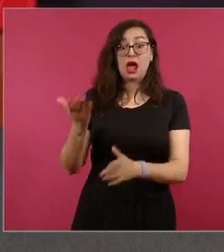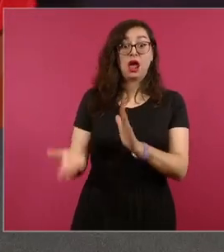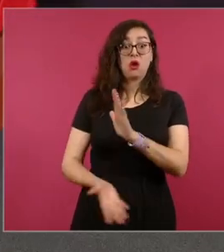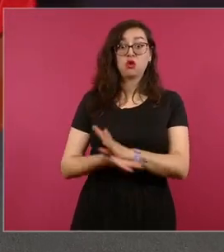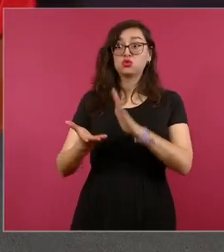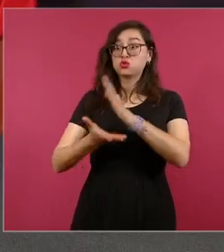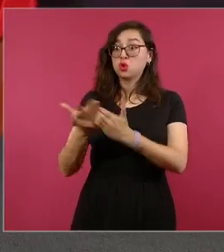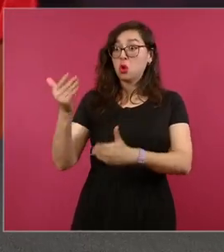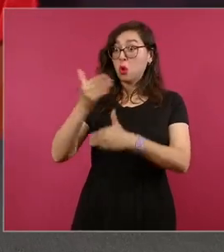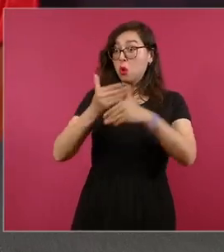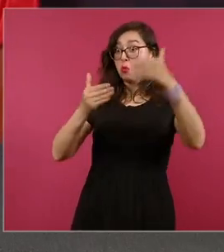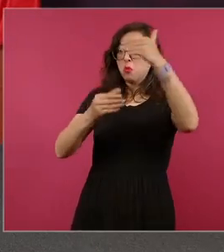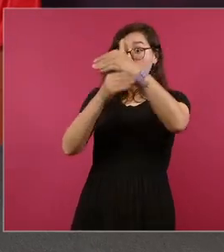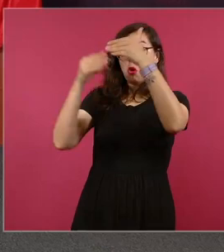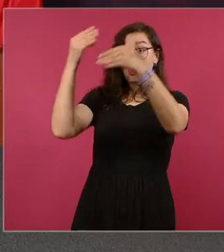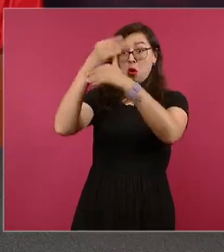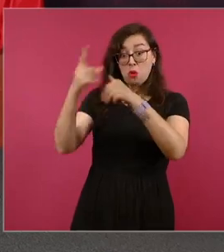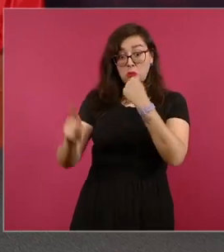muros.